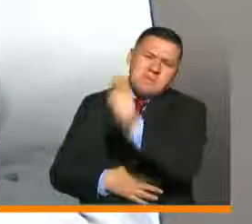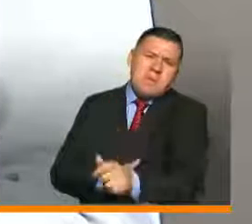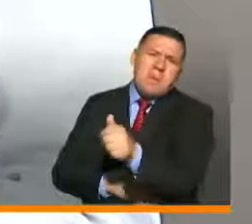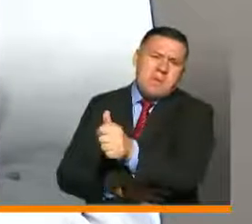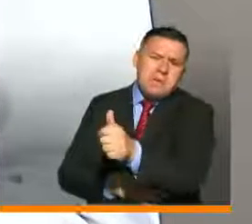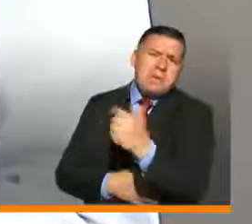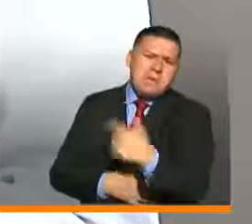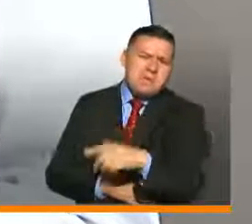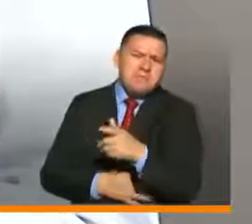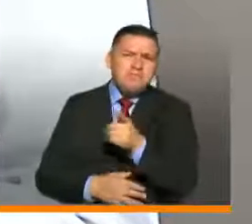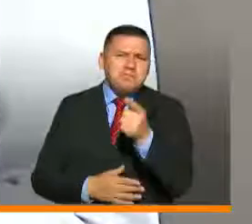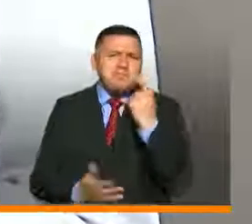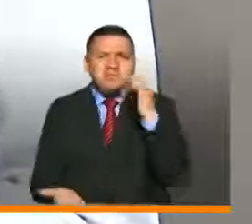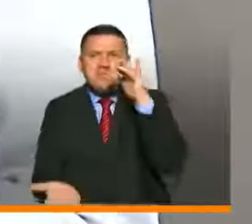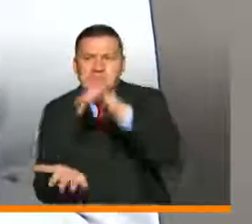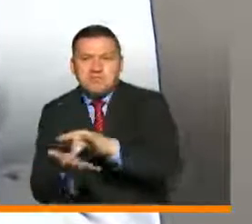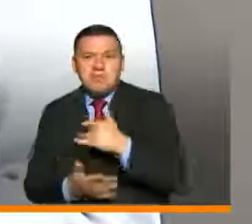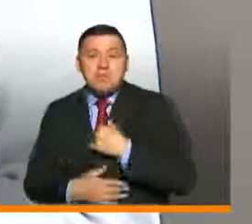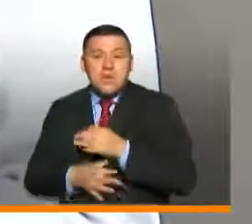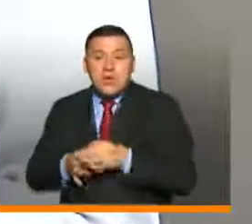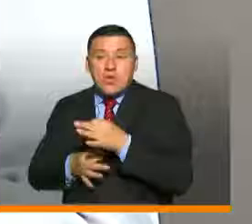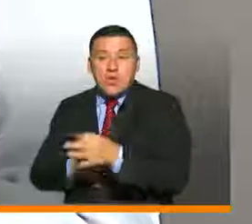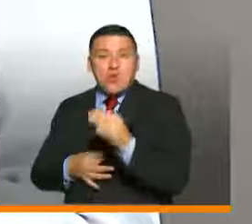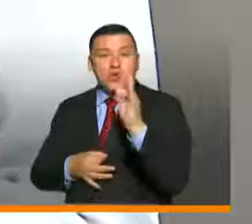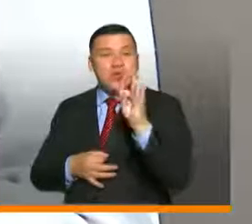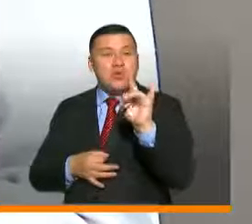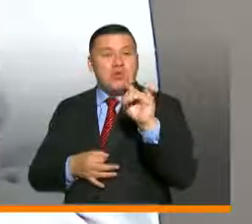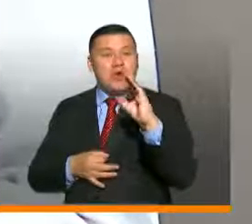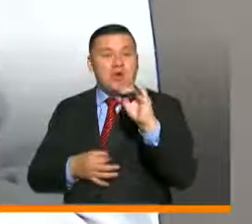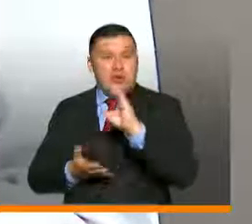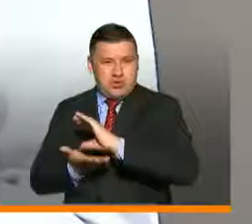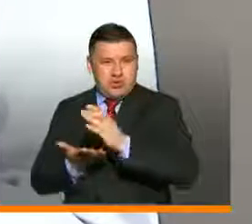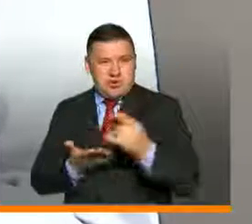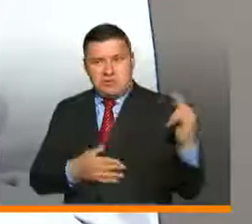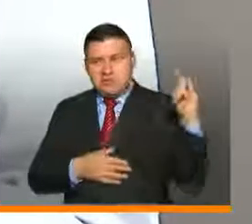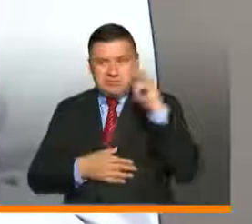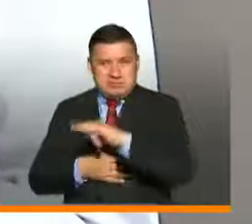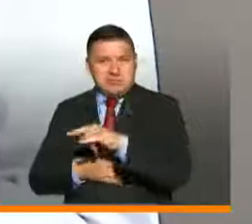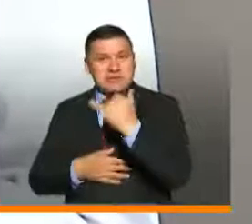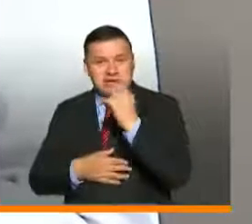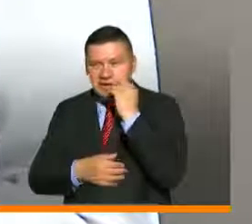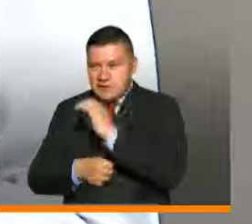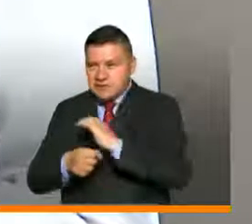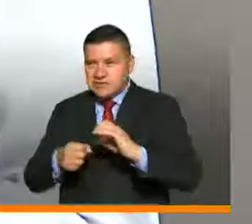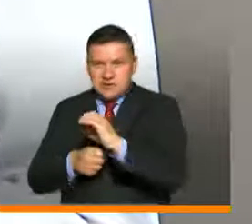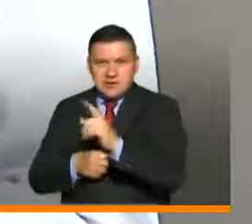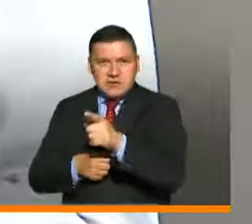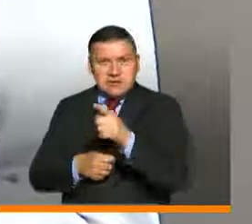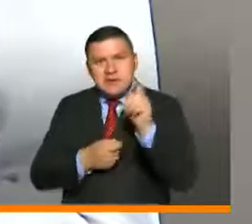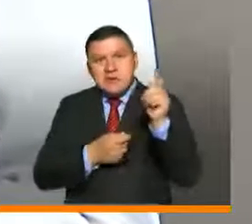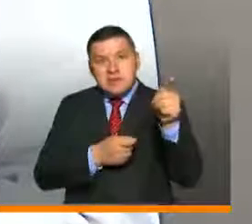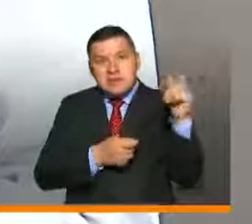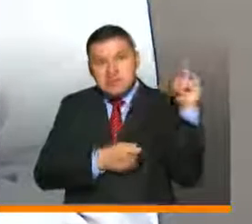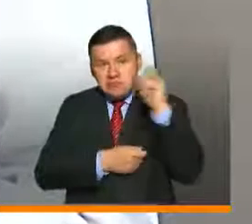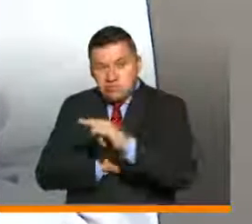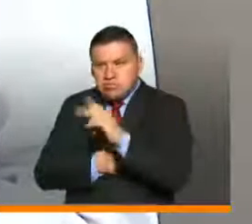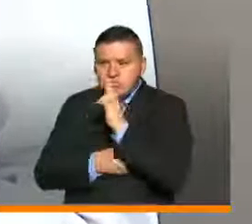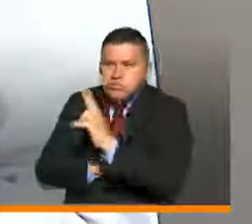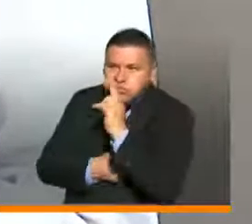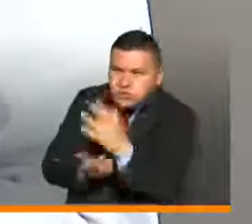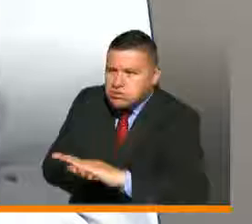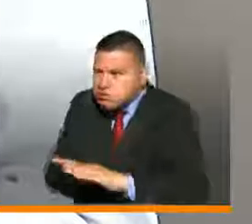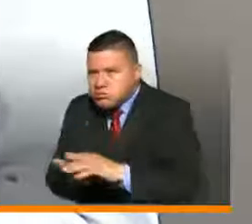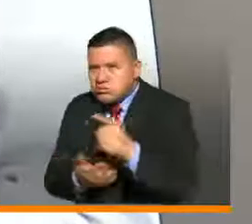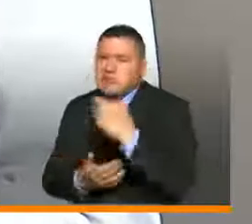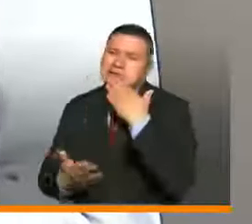ha visitado mi querido tumbado con mi querida ciudad pero no solo la ha visitado sino que le ha llevado respuestas